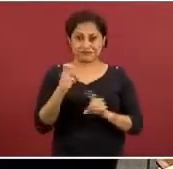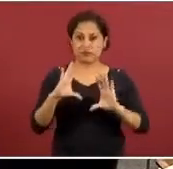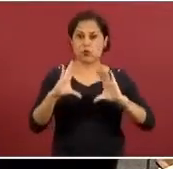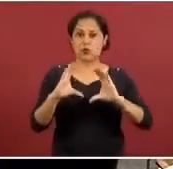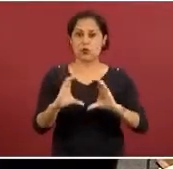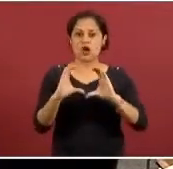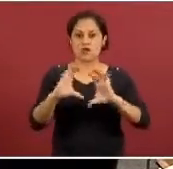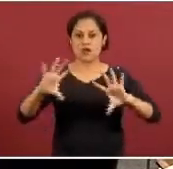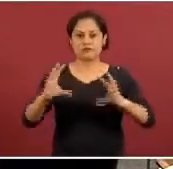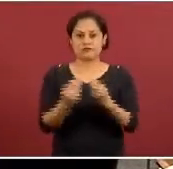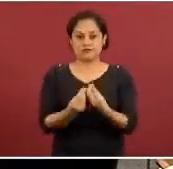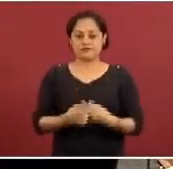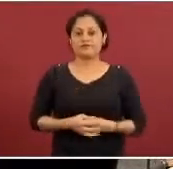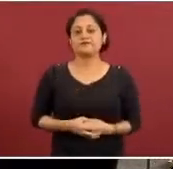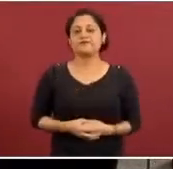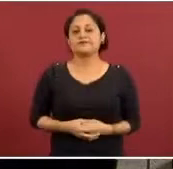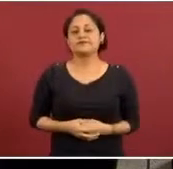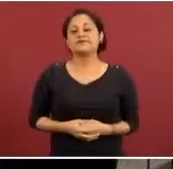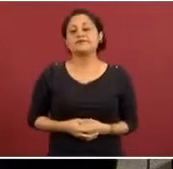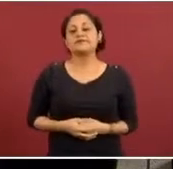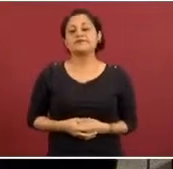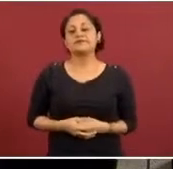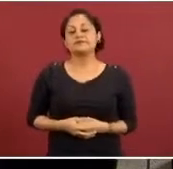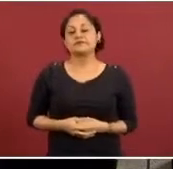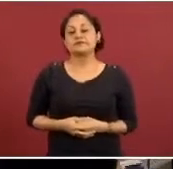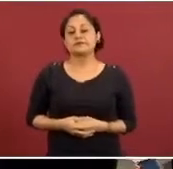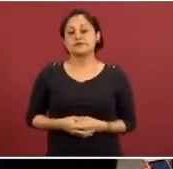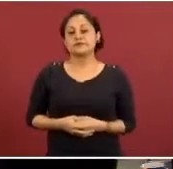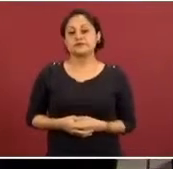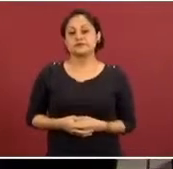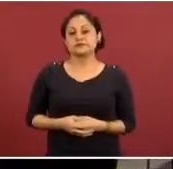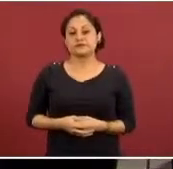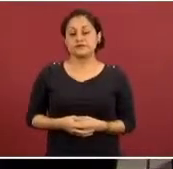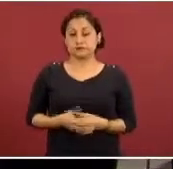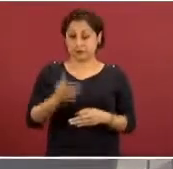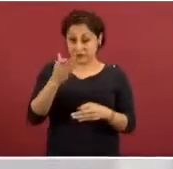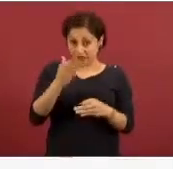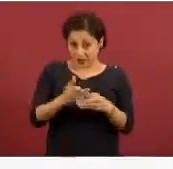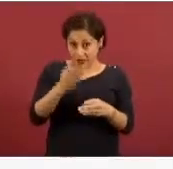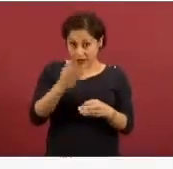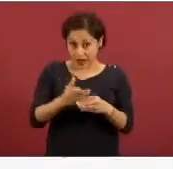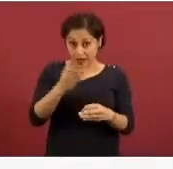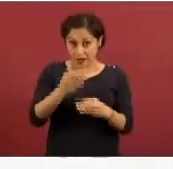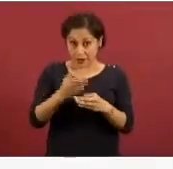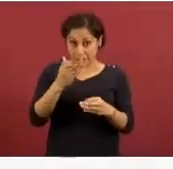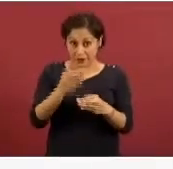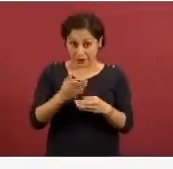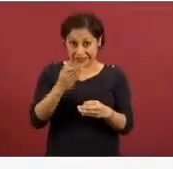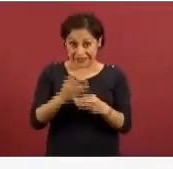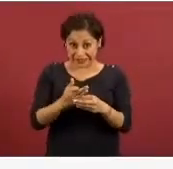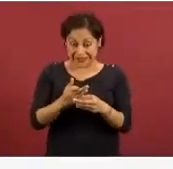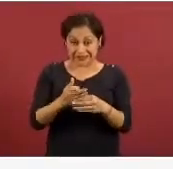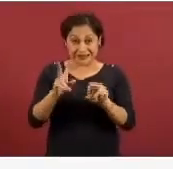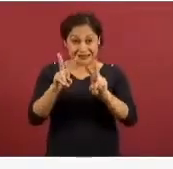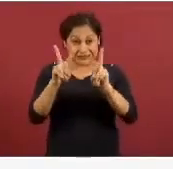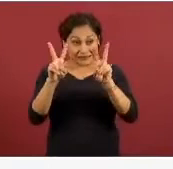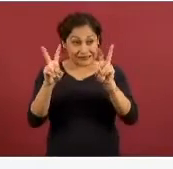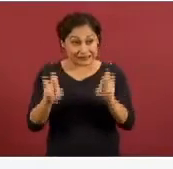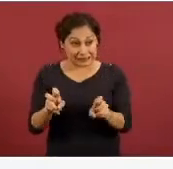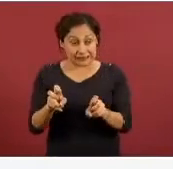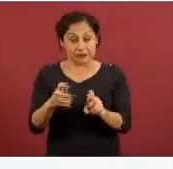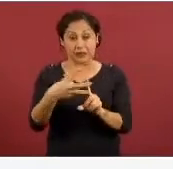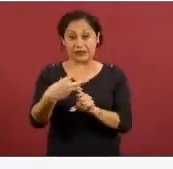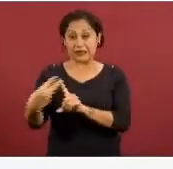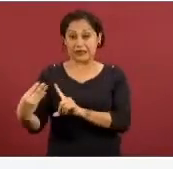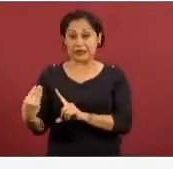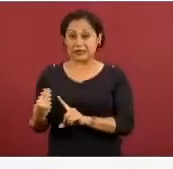favor. Y realmente es un momento de una gran reflexión social. Vamos a